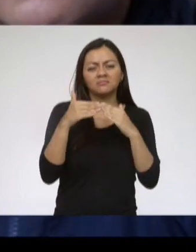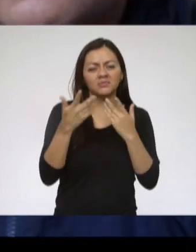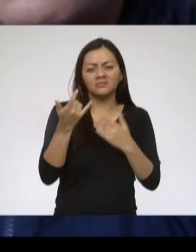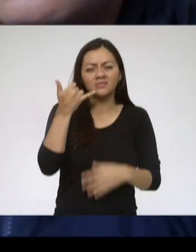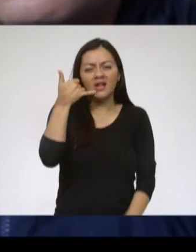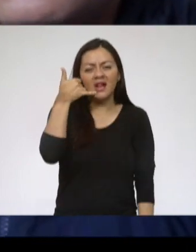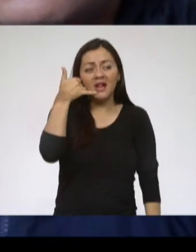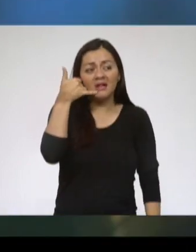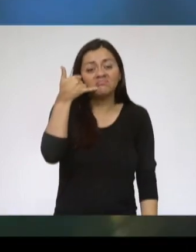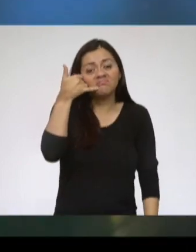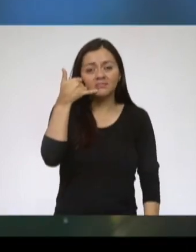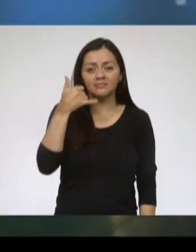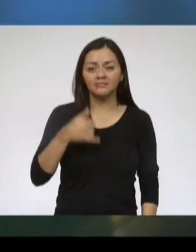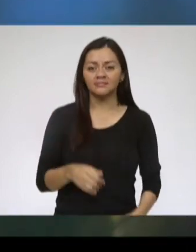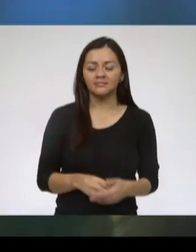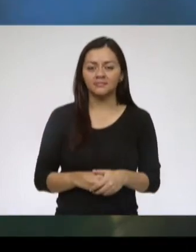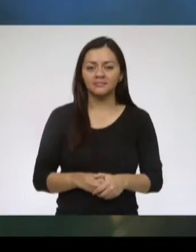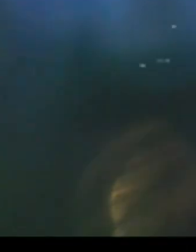mismo.